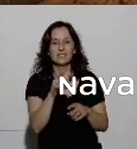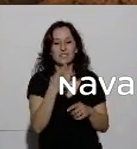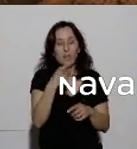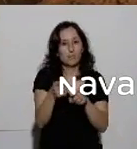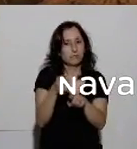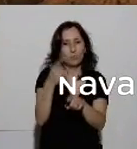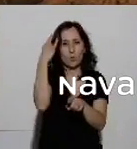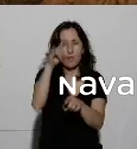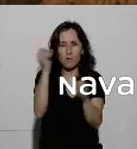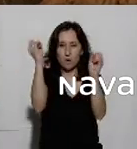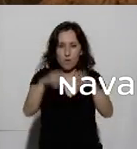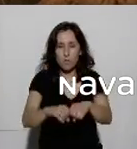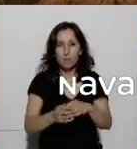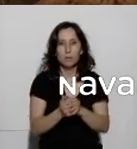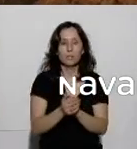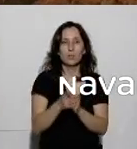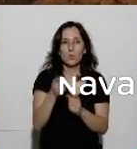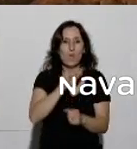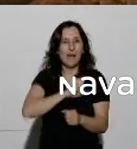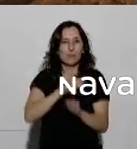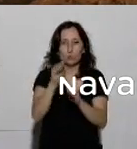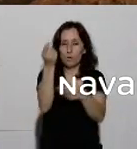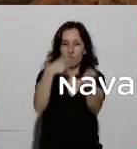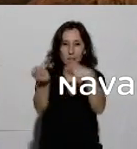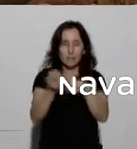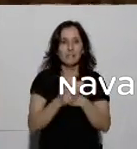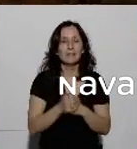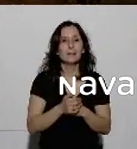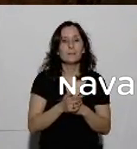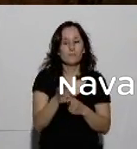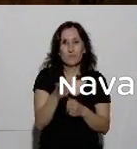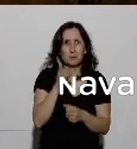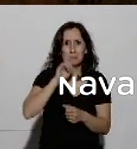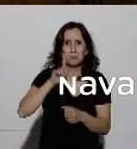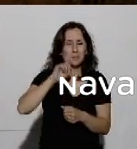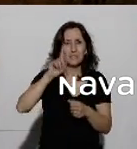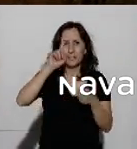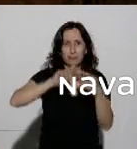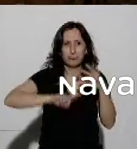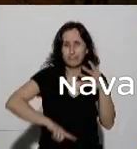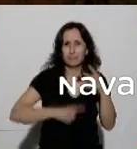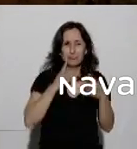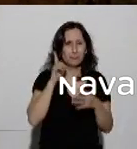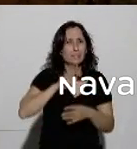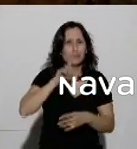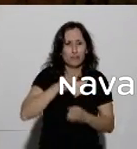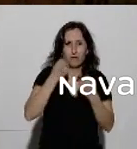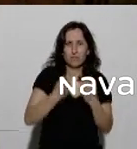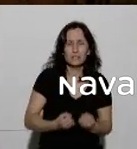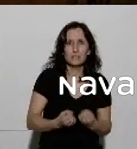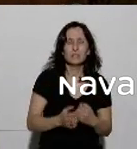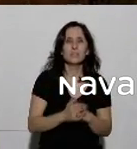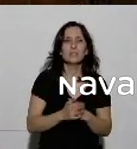hacían pactos con el diablo, que habían vendido su alma, pero todo eso eran mentiras gordas que esos poderes